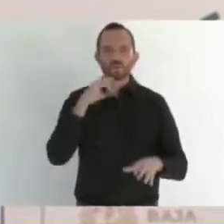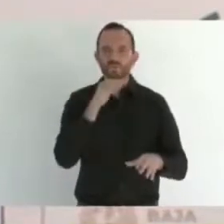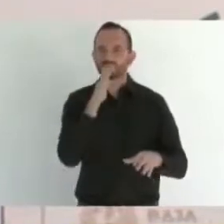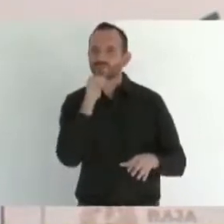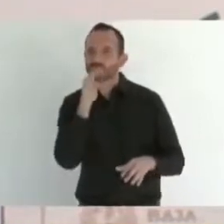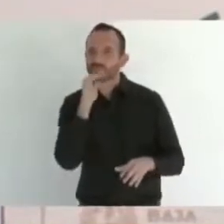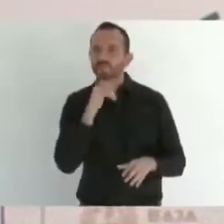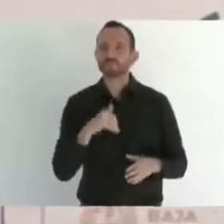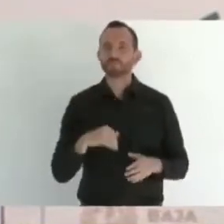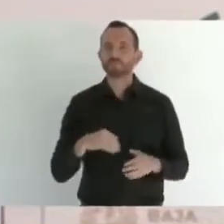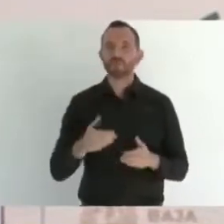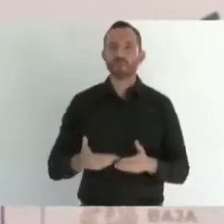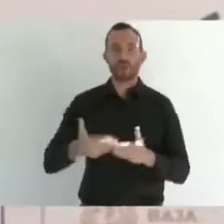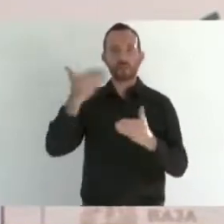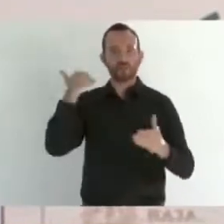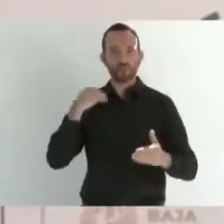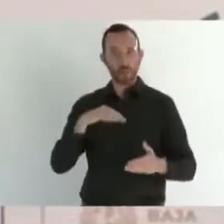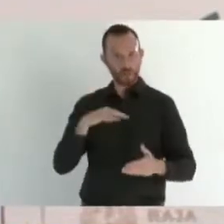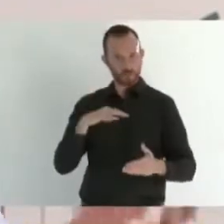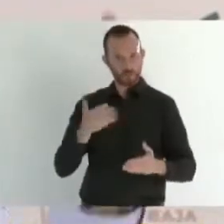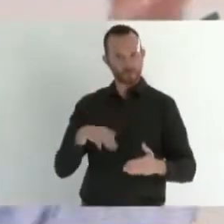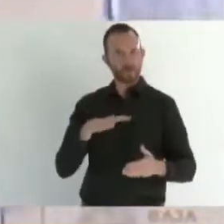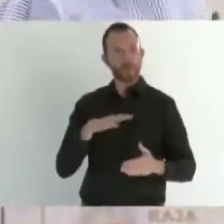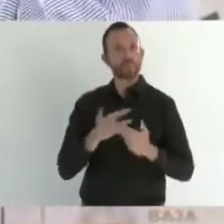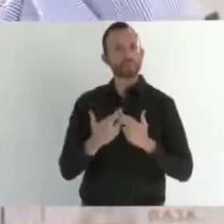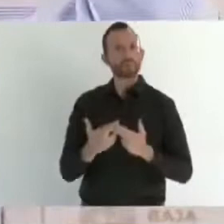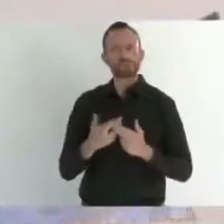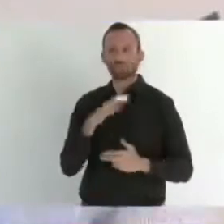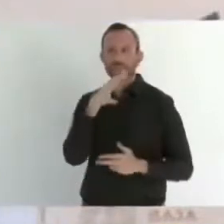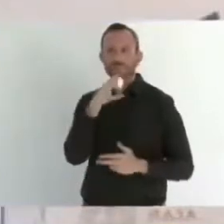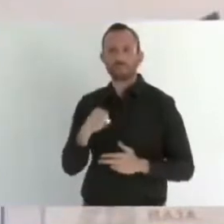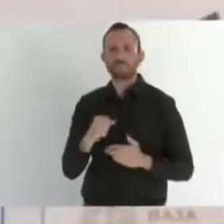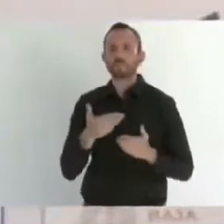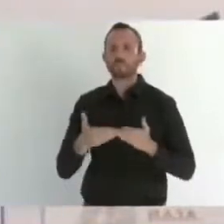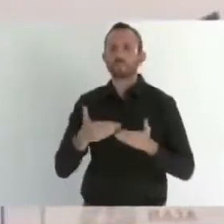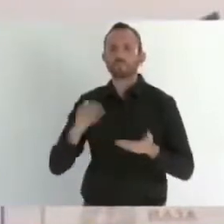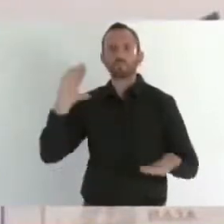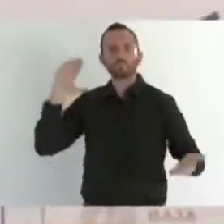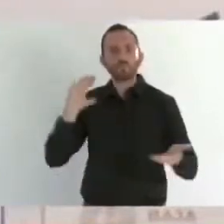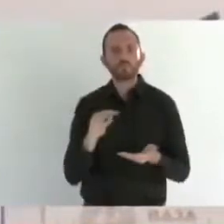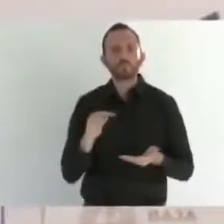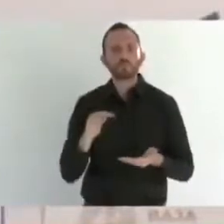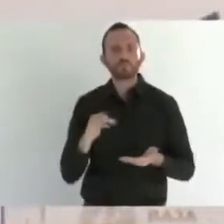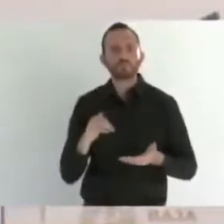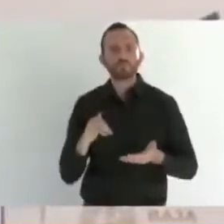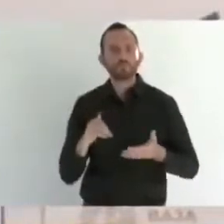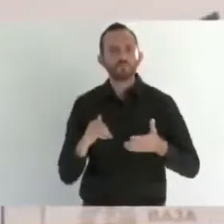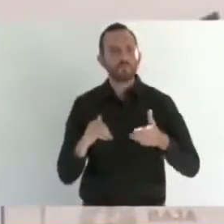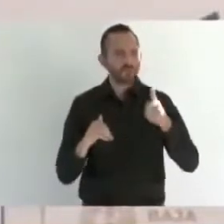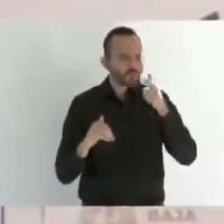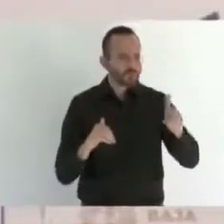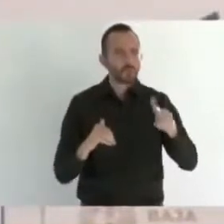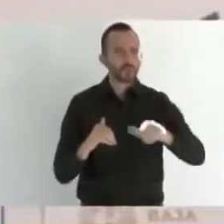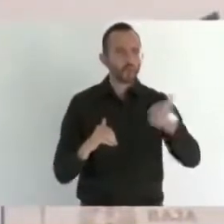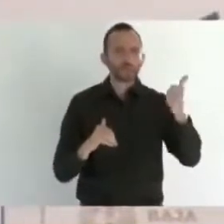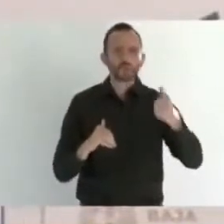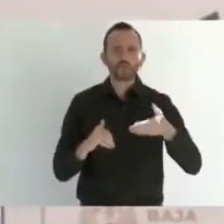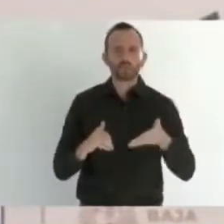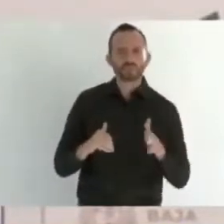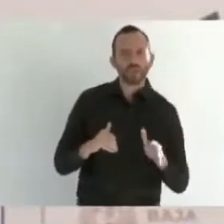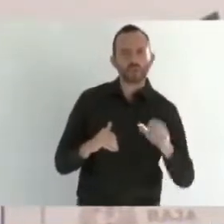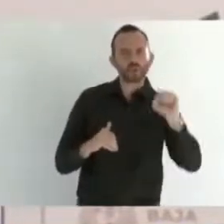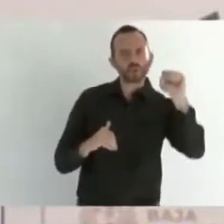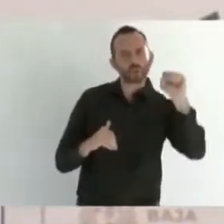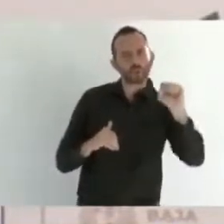antes ya no hay tengo a jackass por ejemplo en el sureste ahí se los dejo de tarea